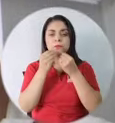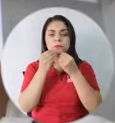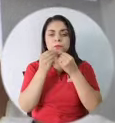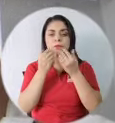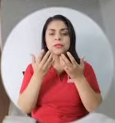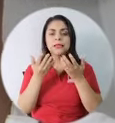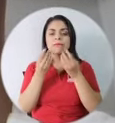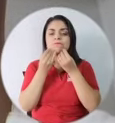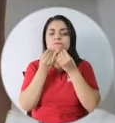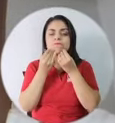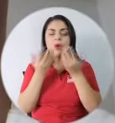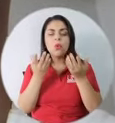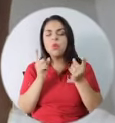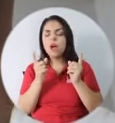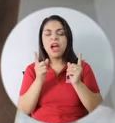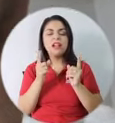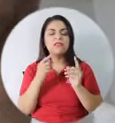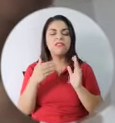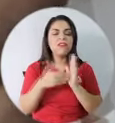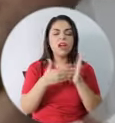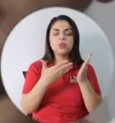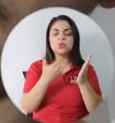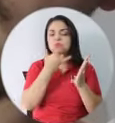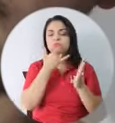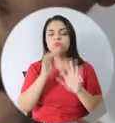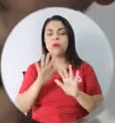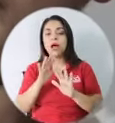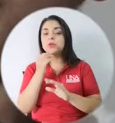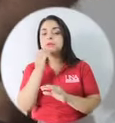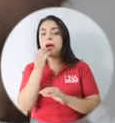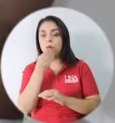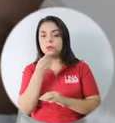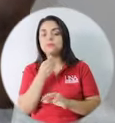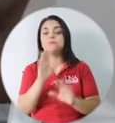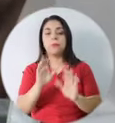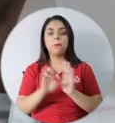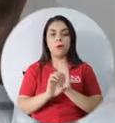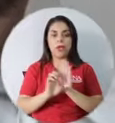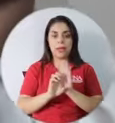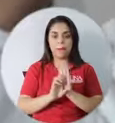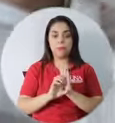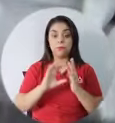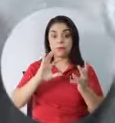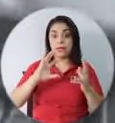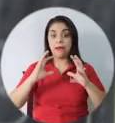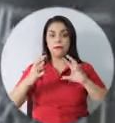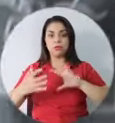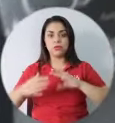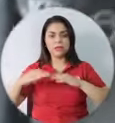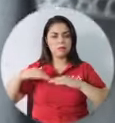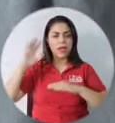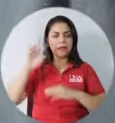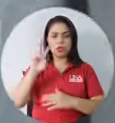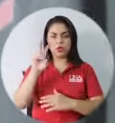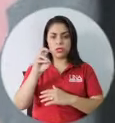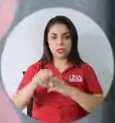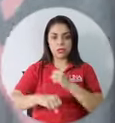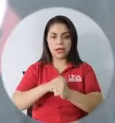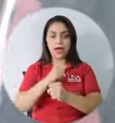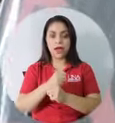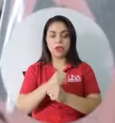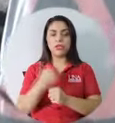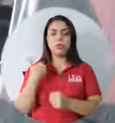que tiene y los defectos que también podría tener. Entonces yo les puedo contar, por ejemplo, en evolución de estos